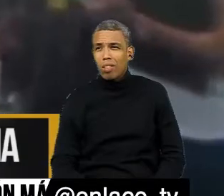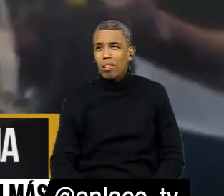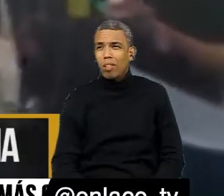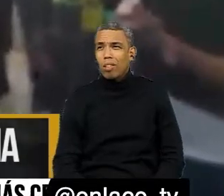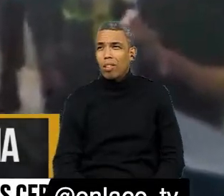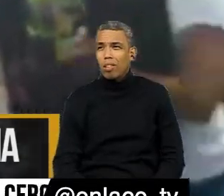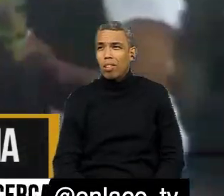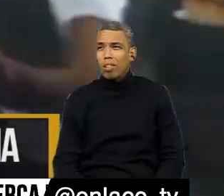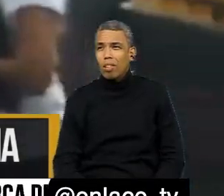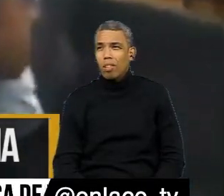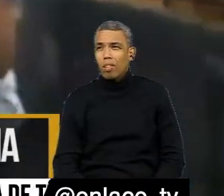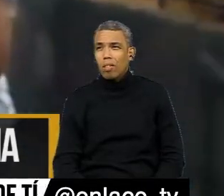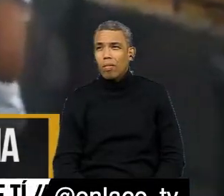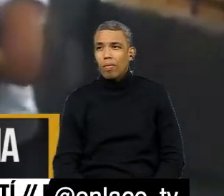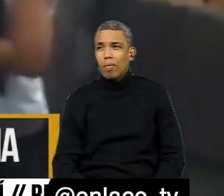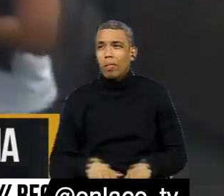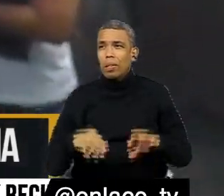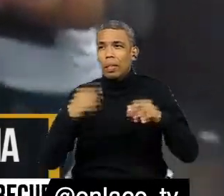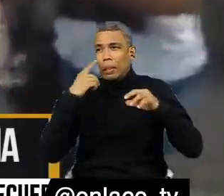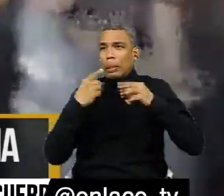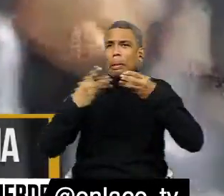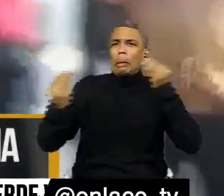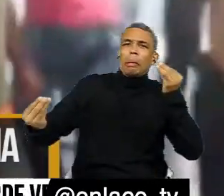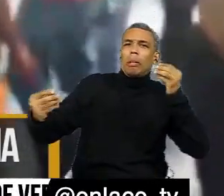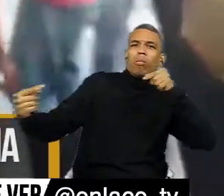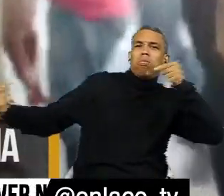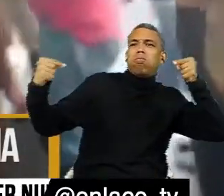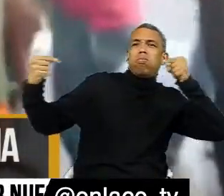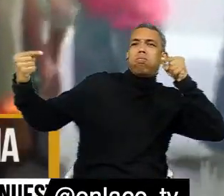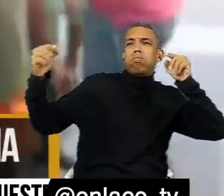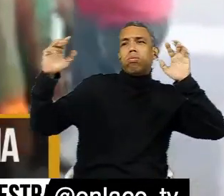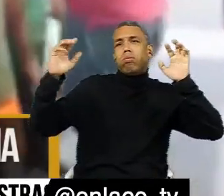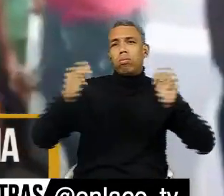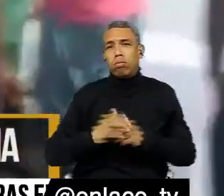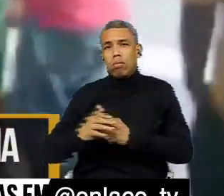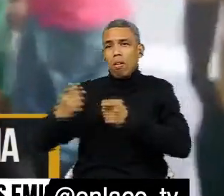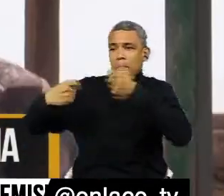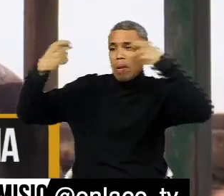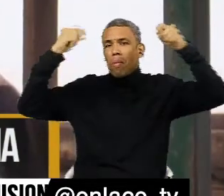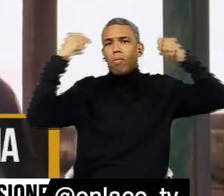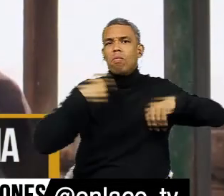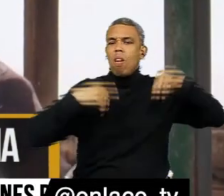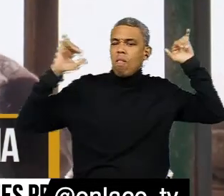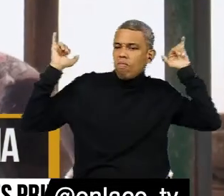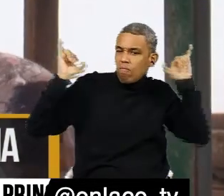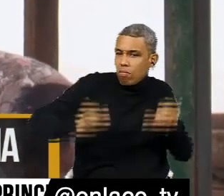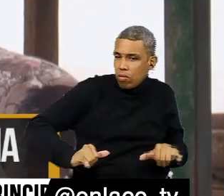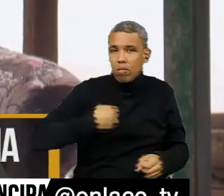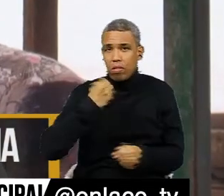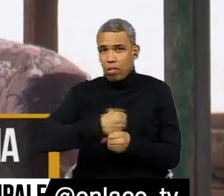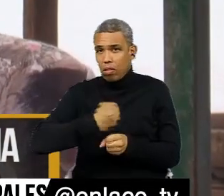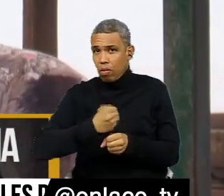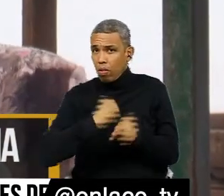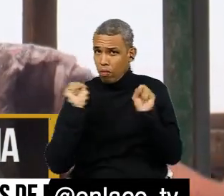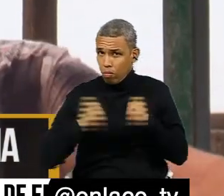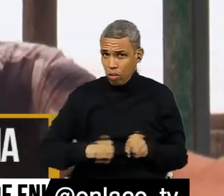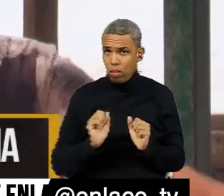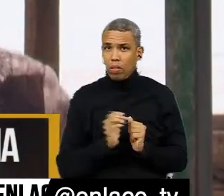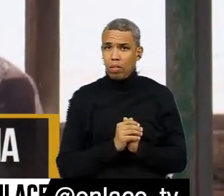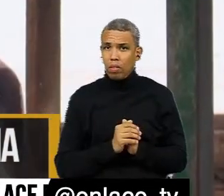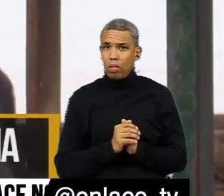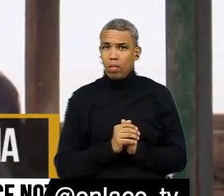Los ánimos han estado alterados al momento de la diligencia, pero en últimas los vendedores se han quedado en sus sitios. En una proyección del río Magdalena, ¿por qué